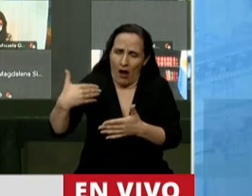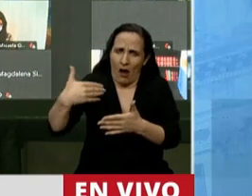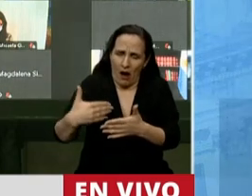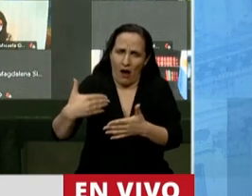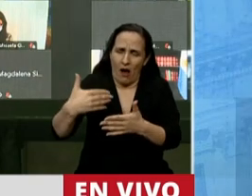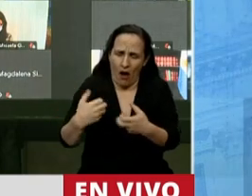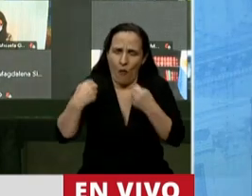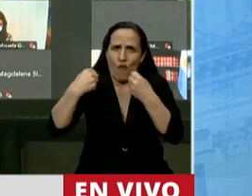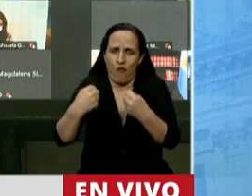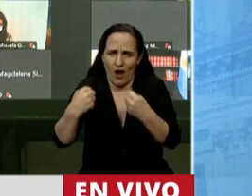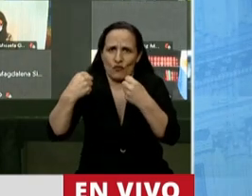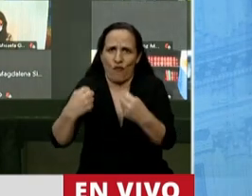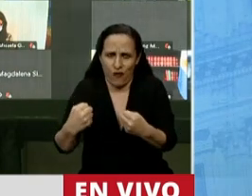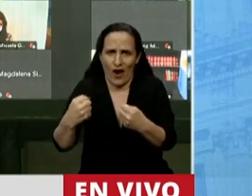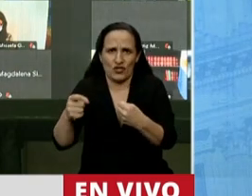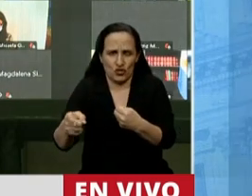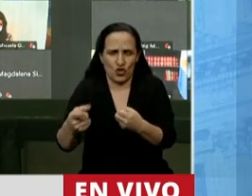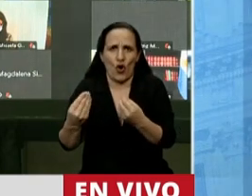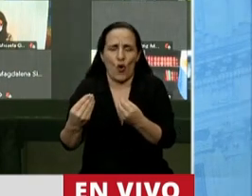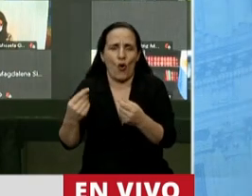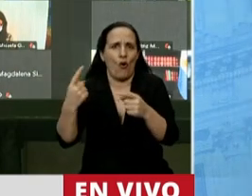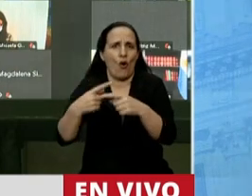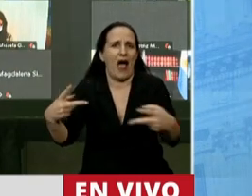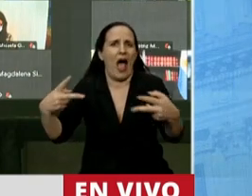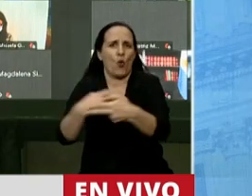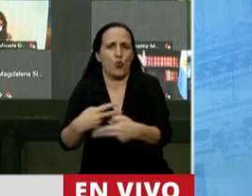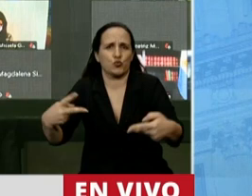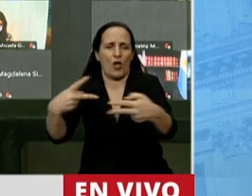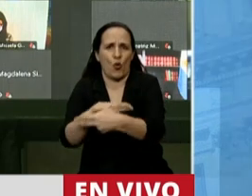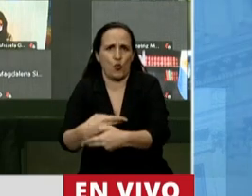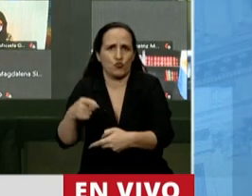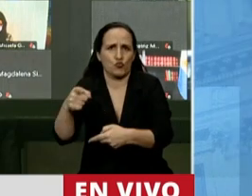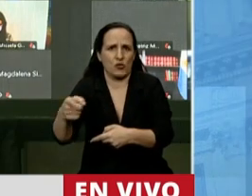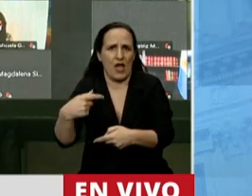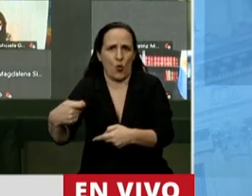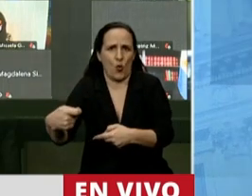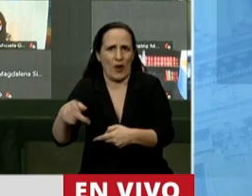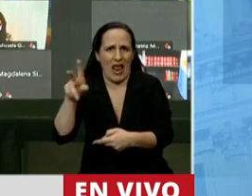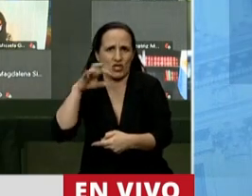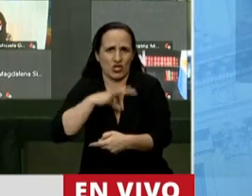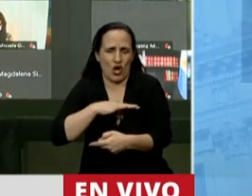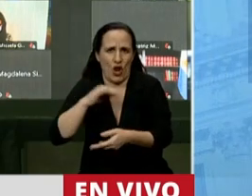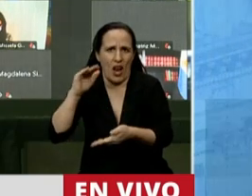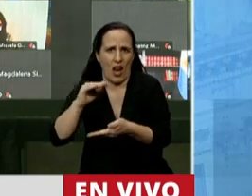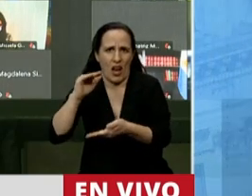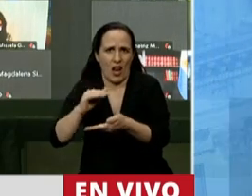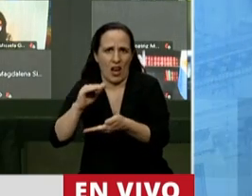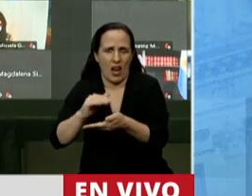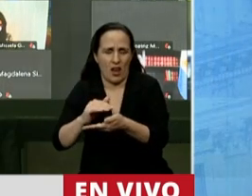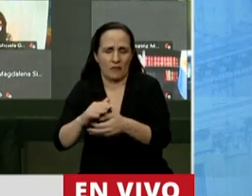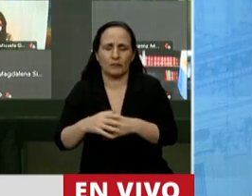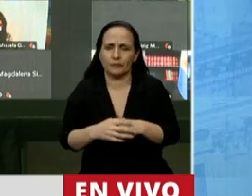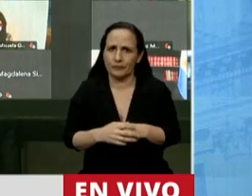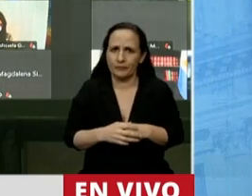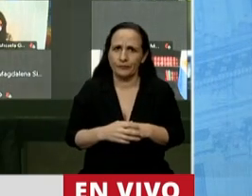décadas con el sistemático ajuste de sus jubilaciones. ¿A quién se